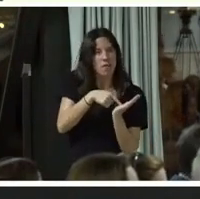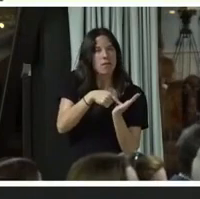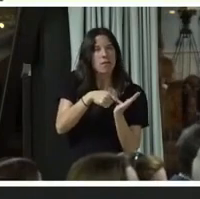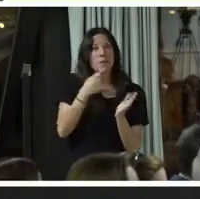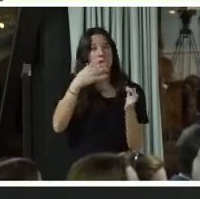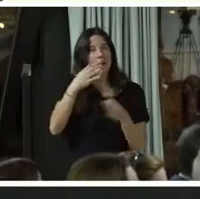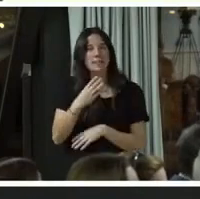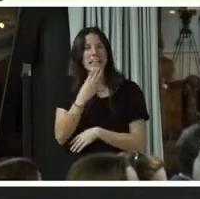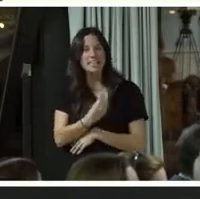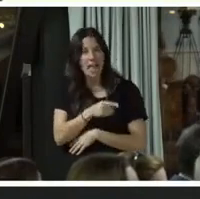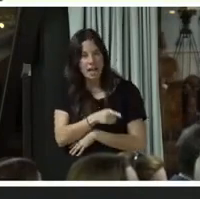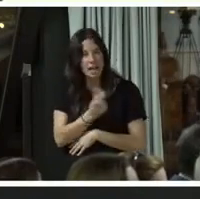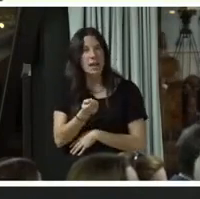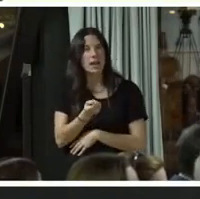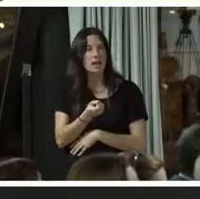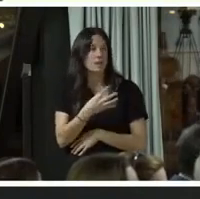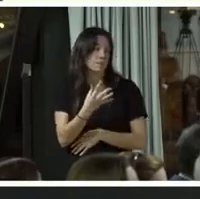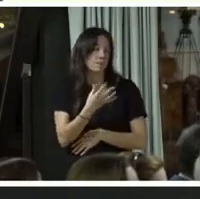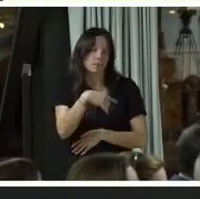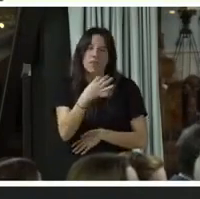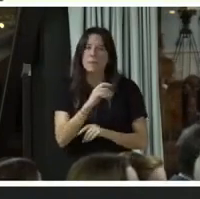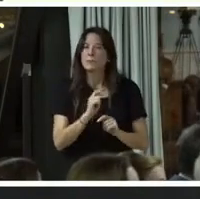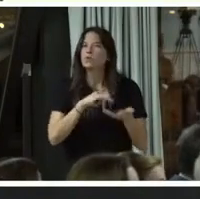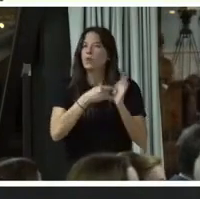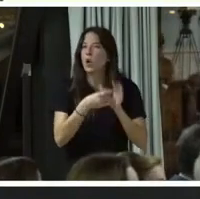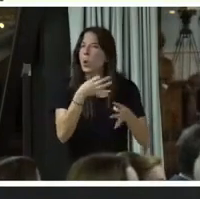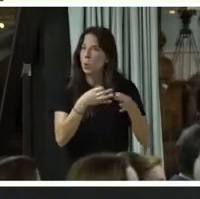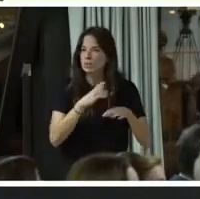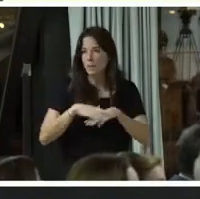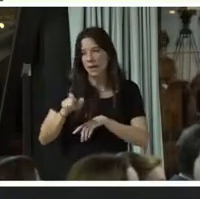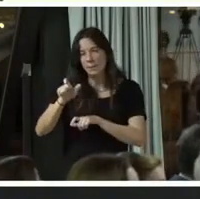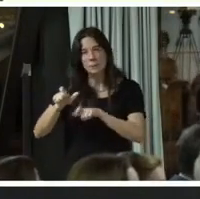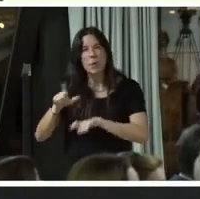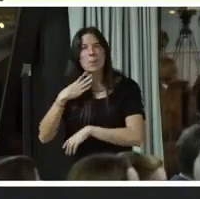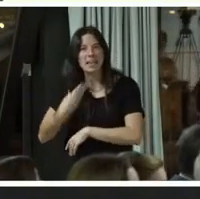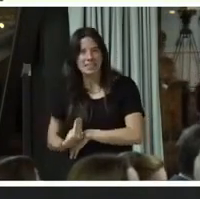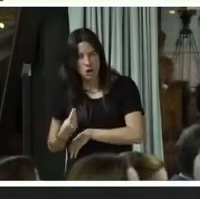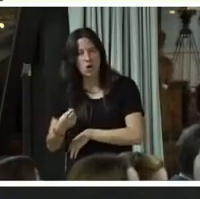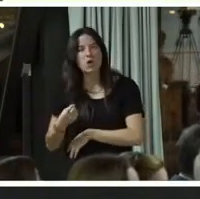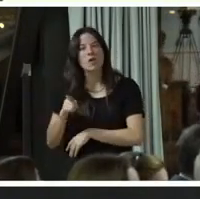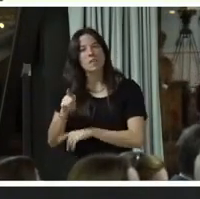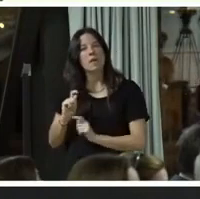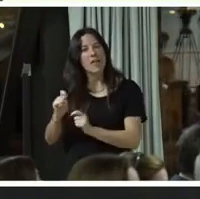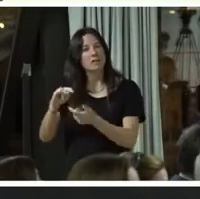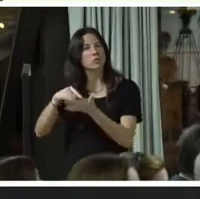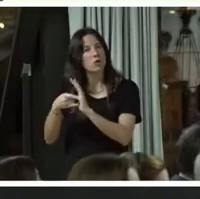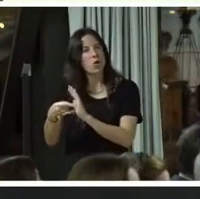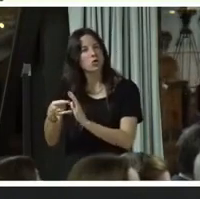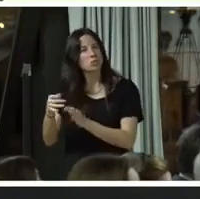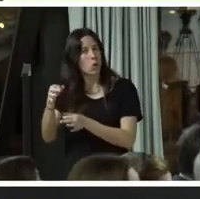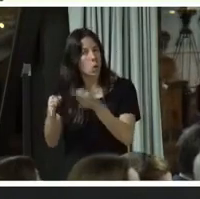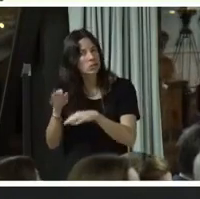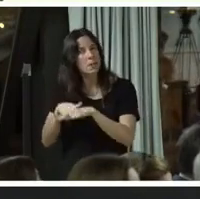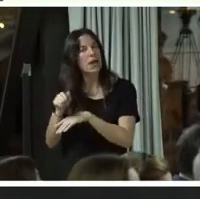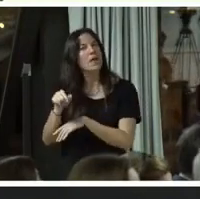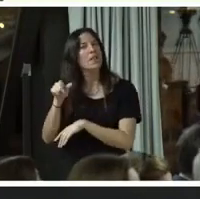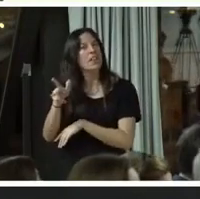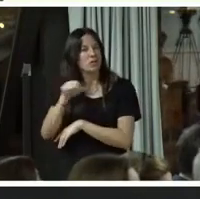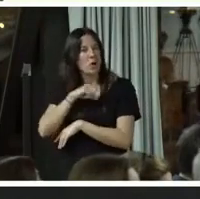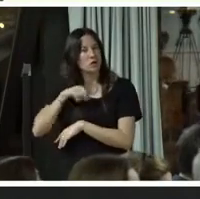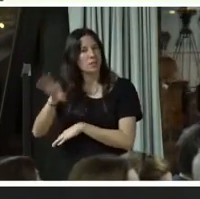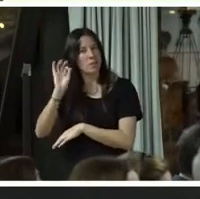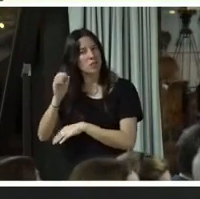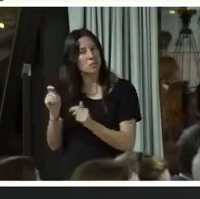eh Además de que hay que dar una solución justa al al pueblo palestino y ejercer su derecho a autodeterminación Israel debe rendir